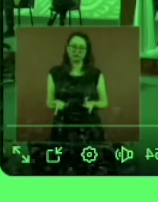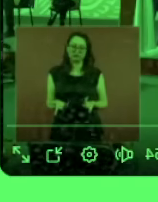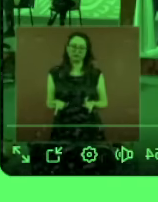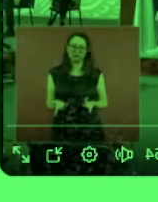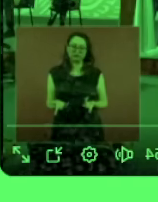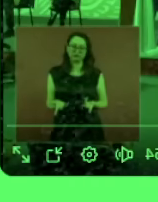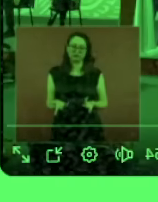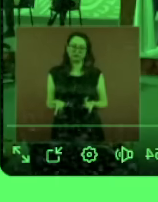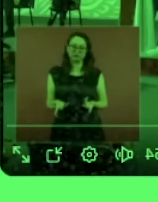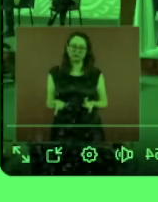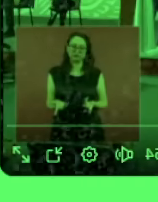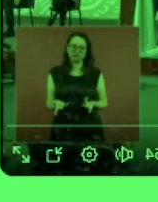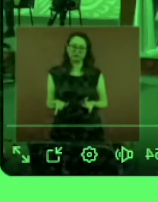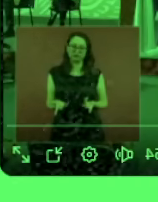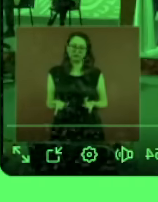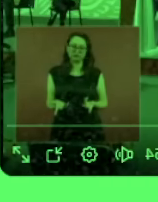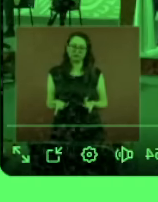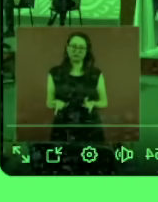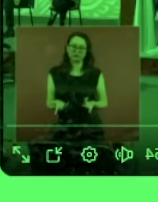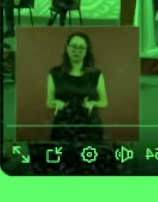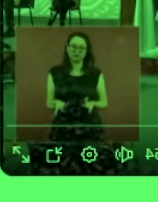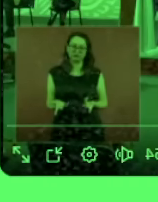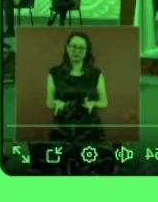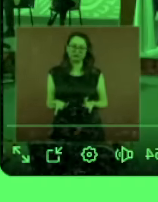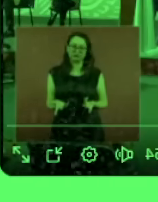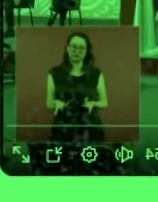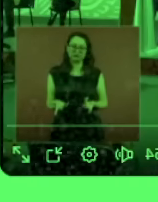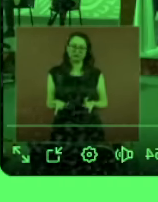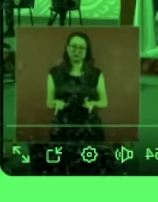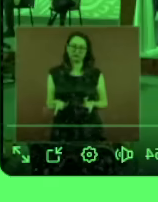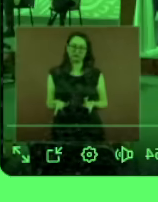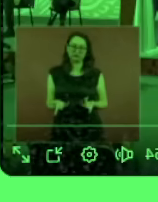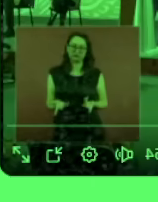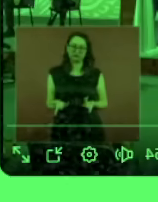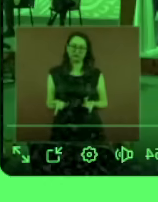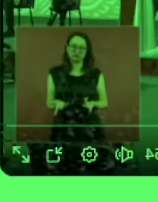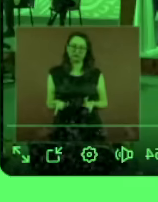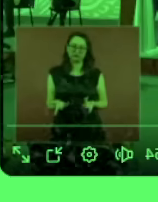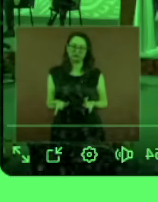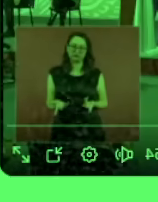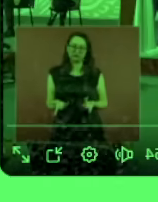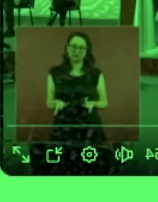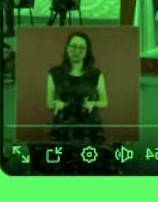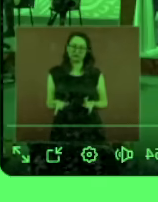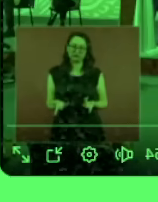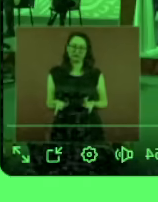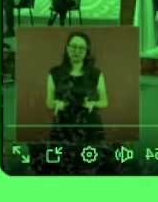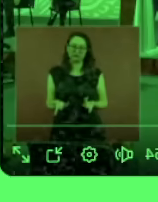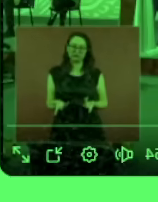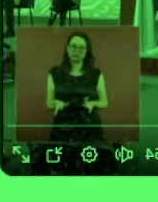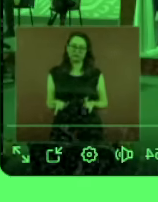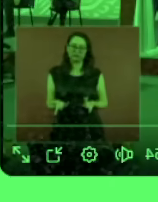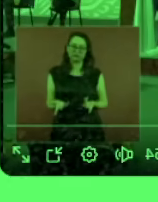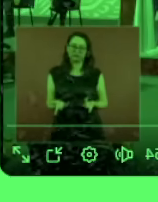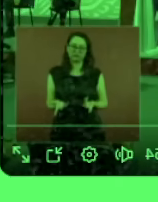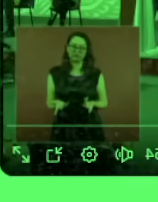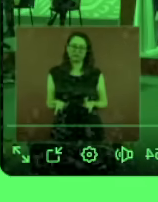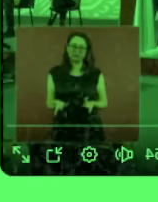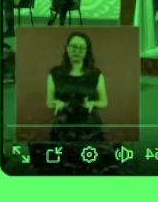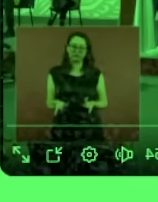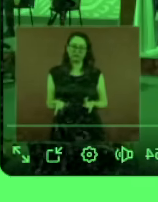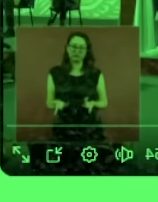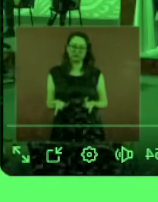¿Y van? ¿Cuál es la maquinaria de los fachos? Tratar al pueblo como tonto, insultarlos, sobajarlos,